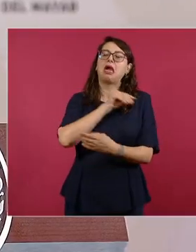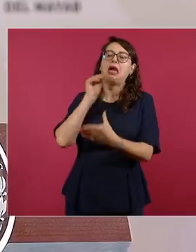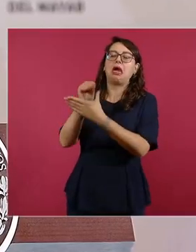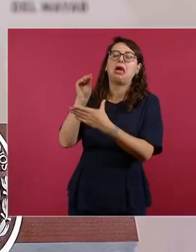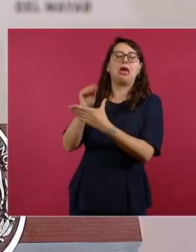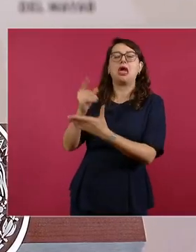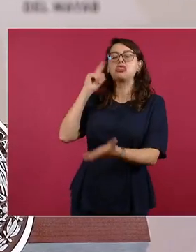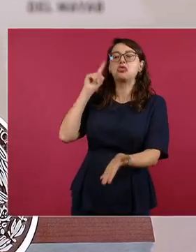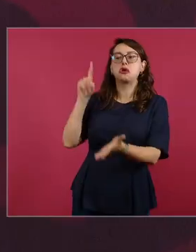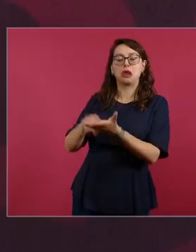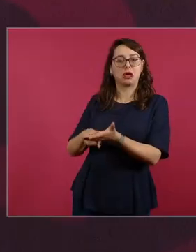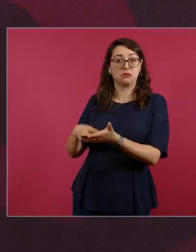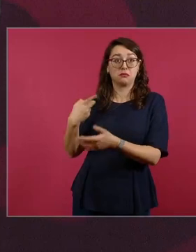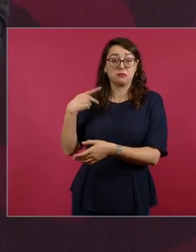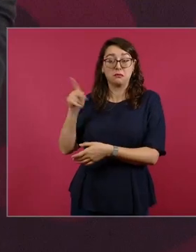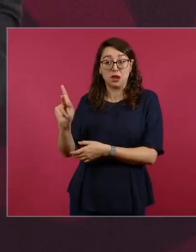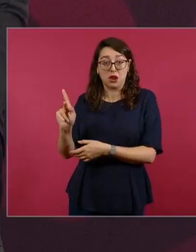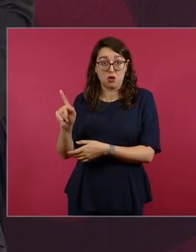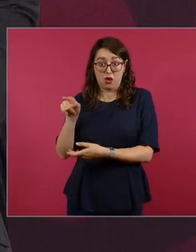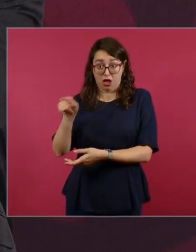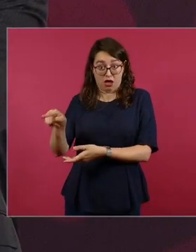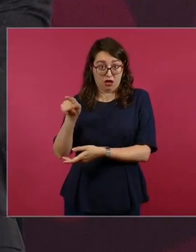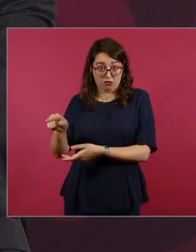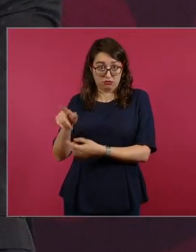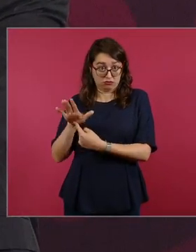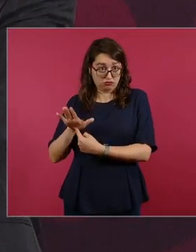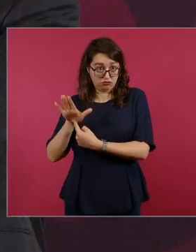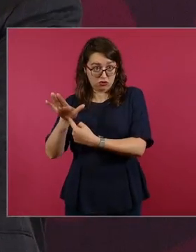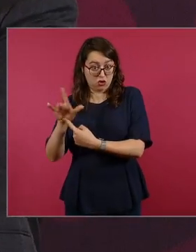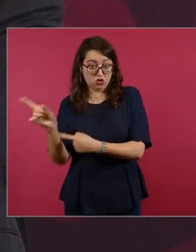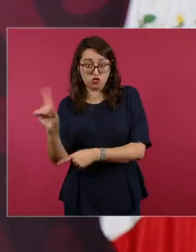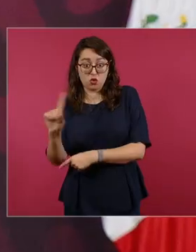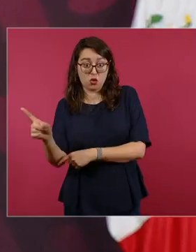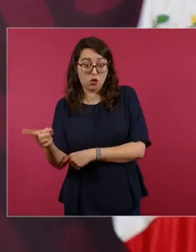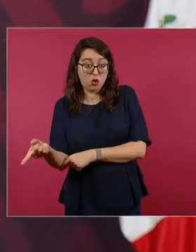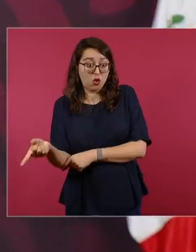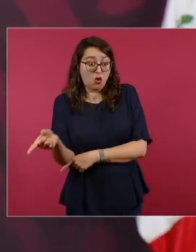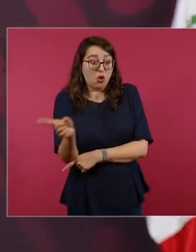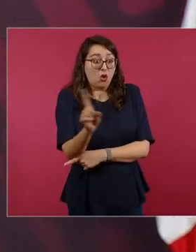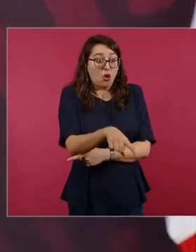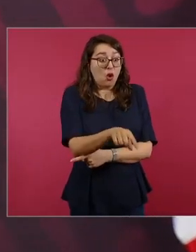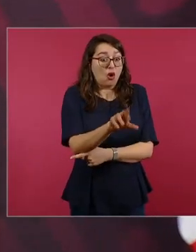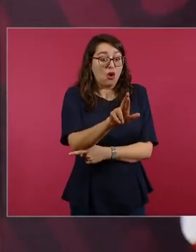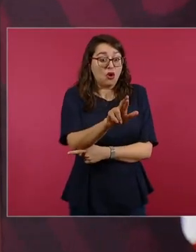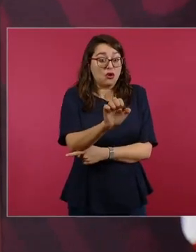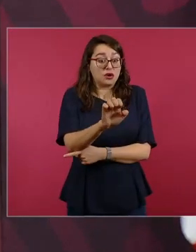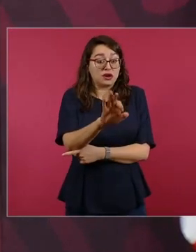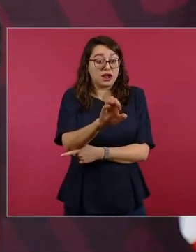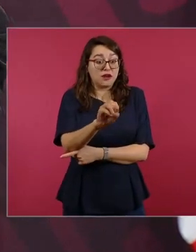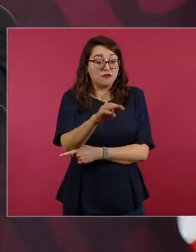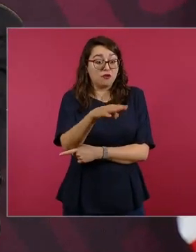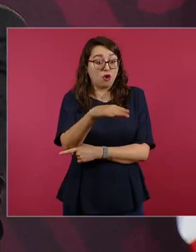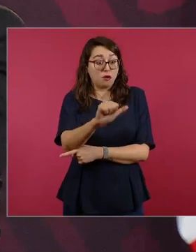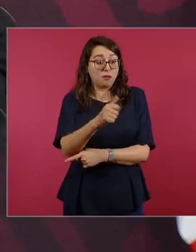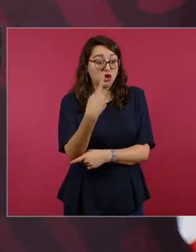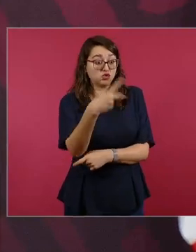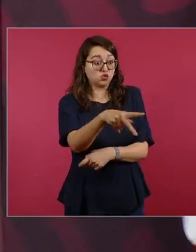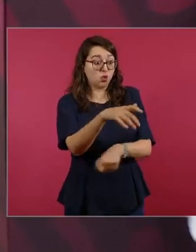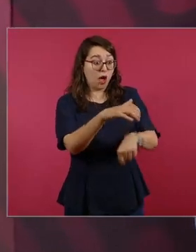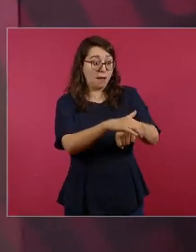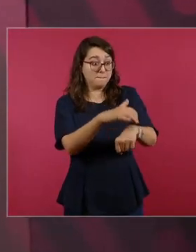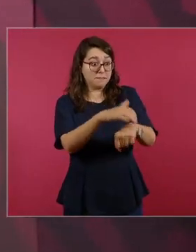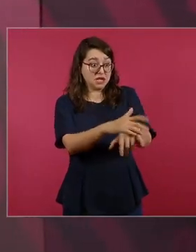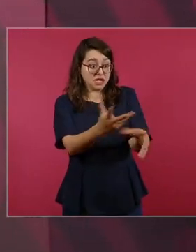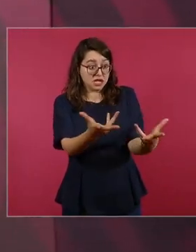Pero es el Reforma, es el boletín del conservadurismo, nada más